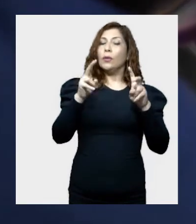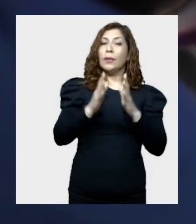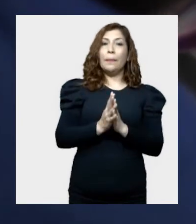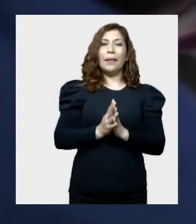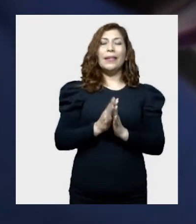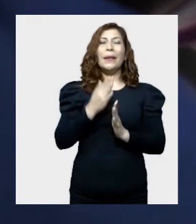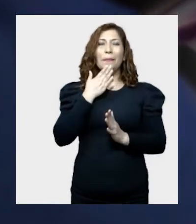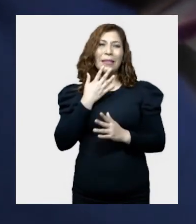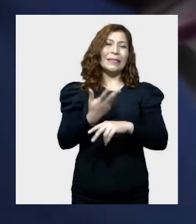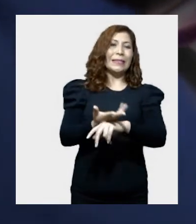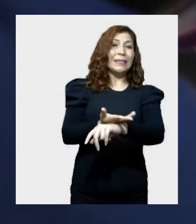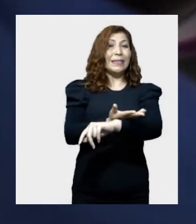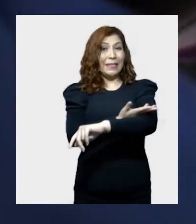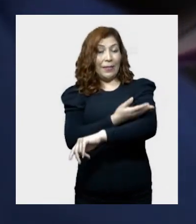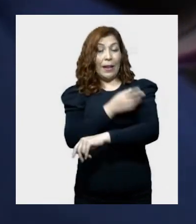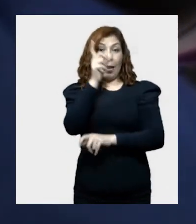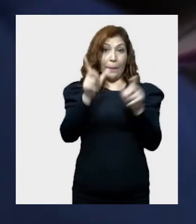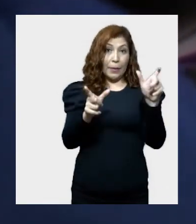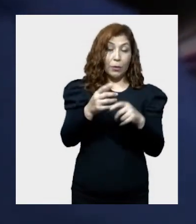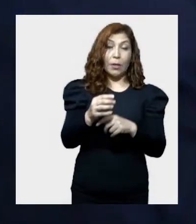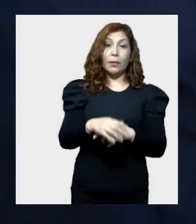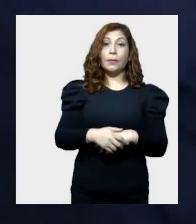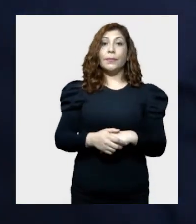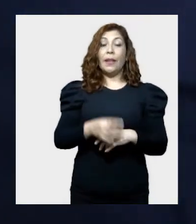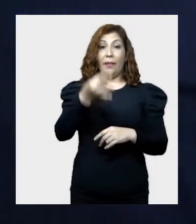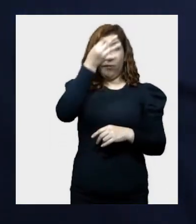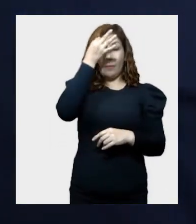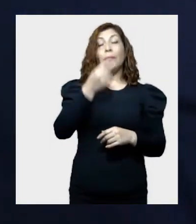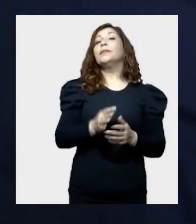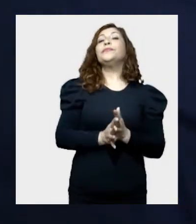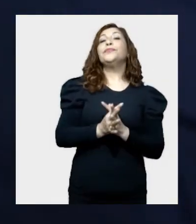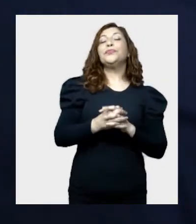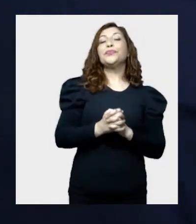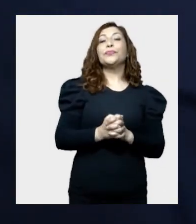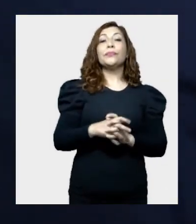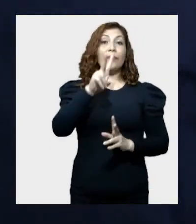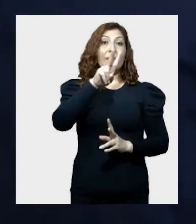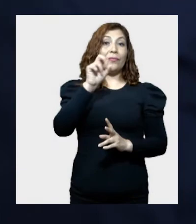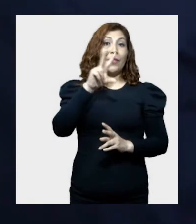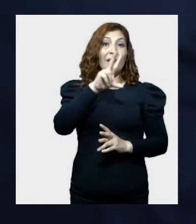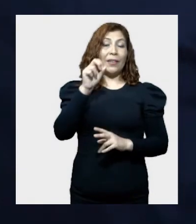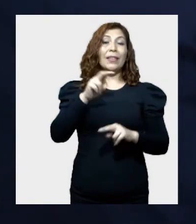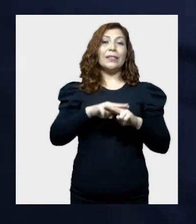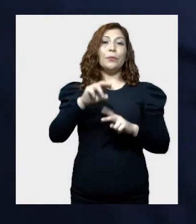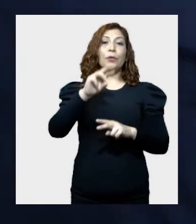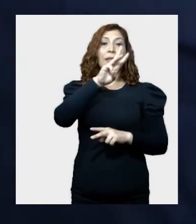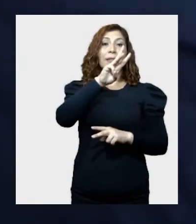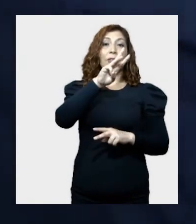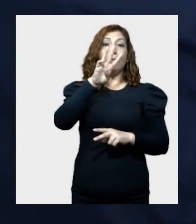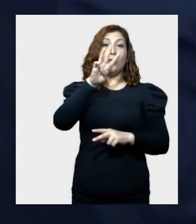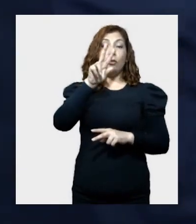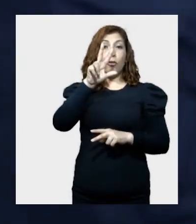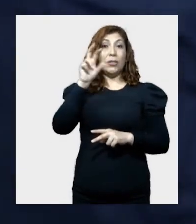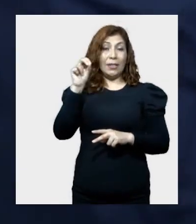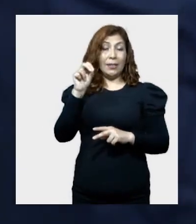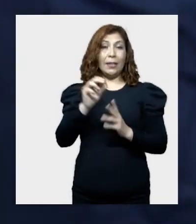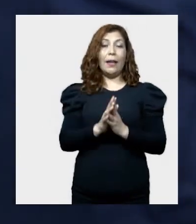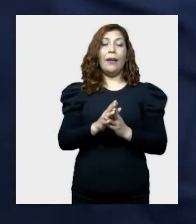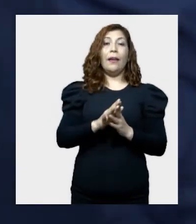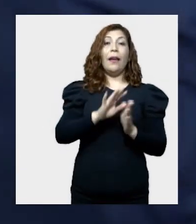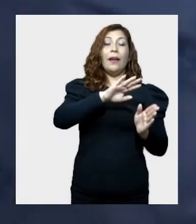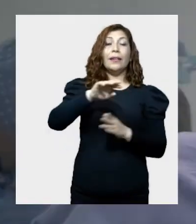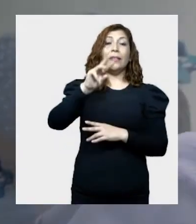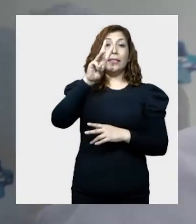gran sensibilidad entre nuestros beneficiarios, debemos destacar que en el 2020 realizamos 380 versus las